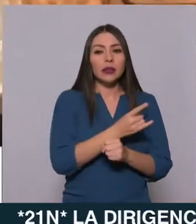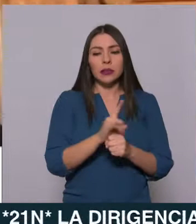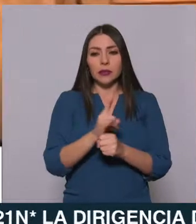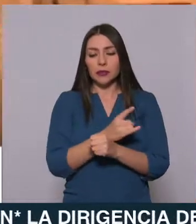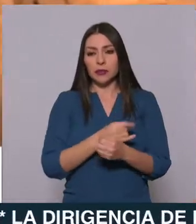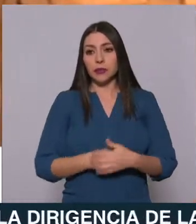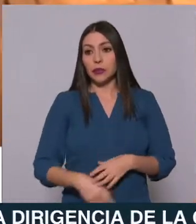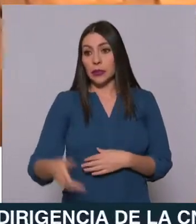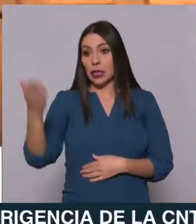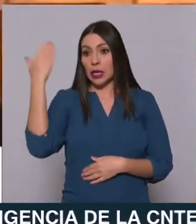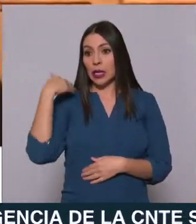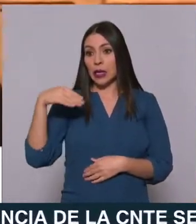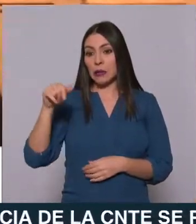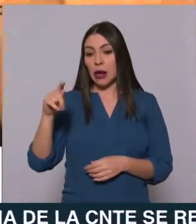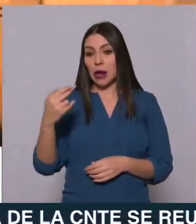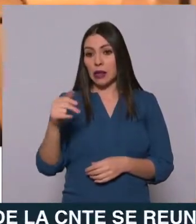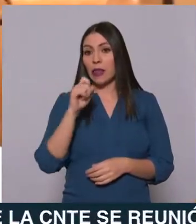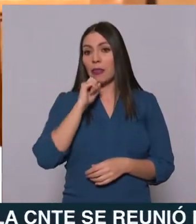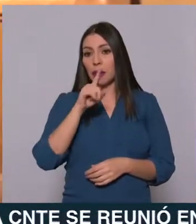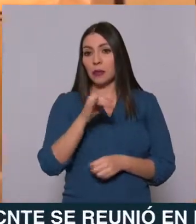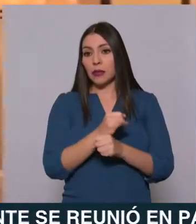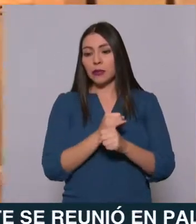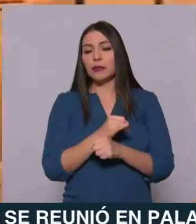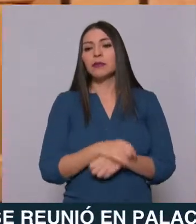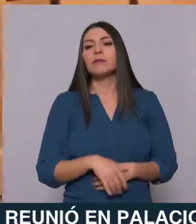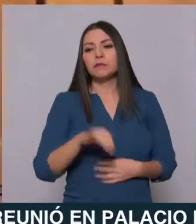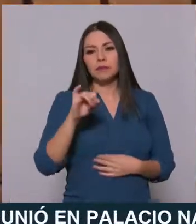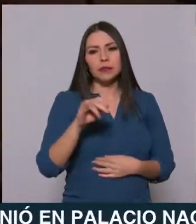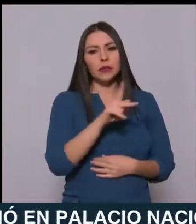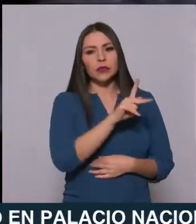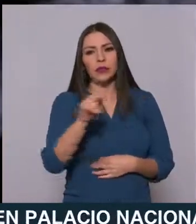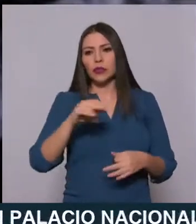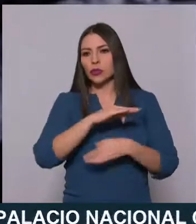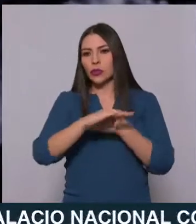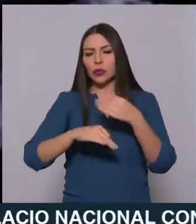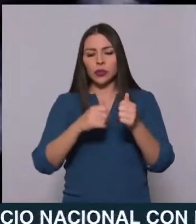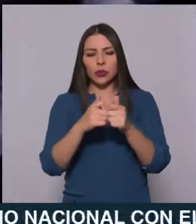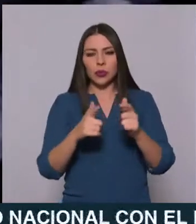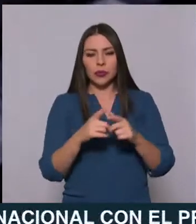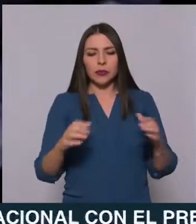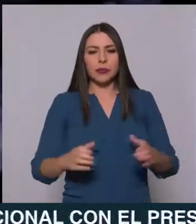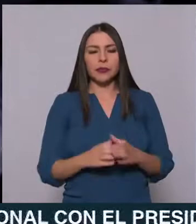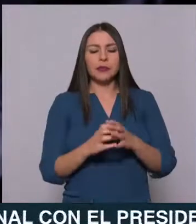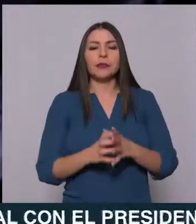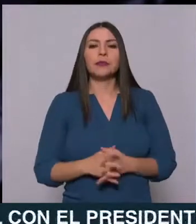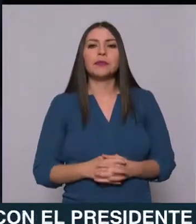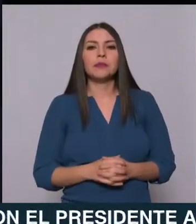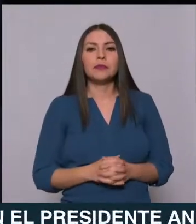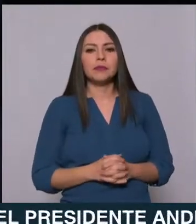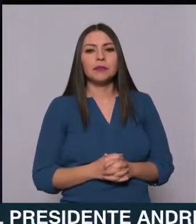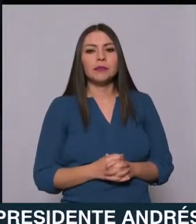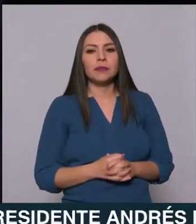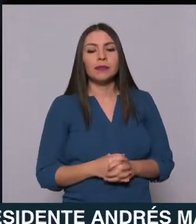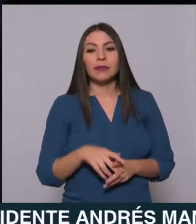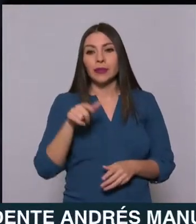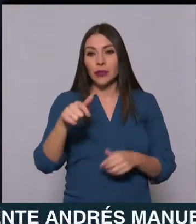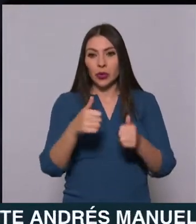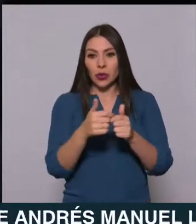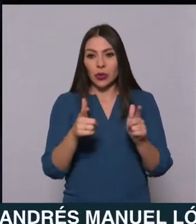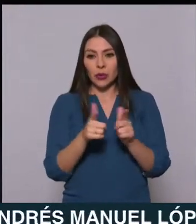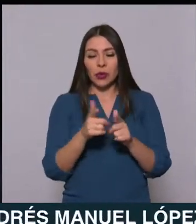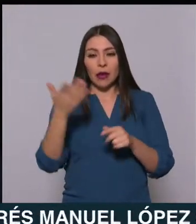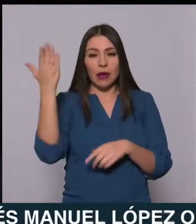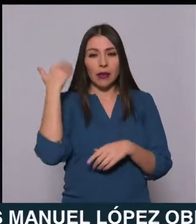Sahagún también habría esa investigación. Sí, bueno, en general con toda la organización. Cabe recordar que la Congregación de los Legionarios de Cristo, fundada